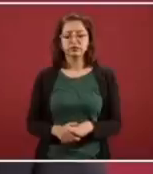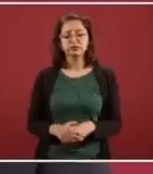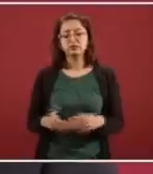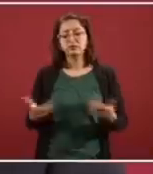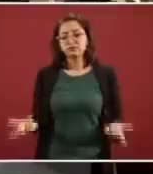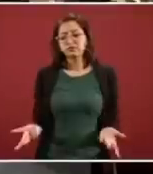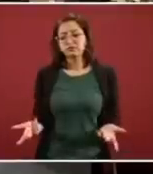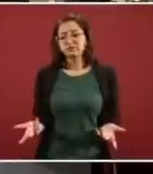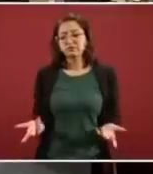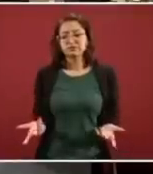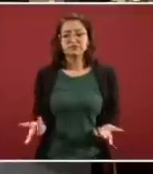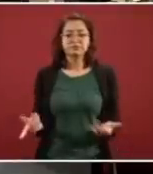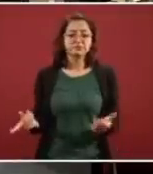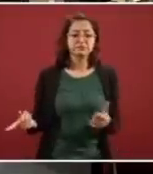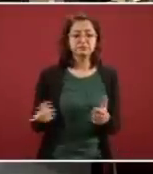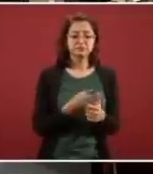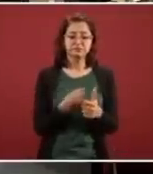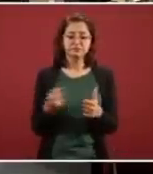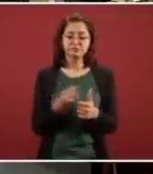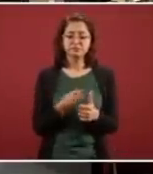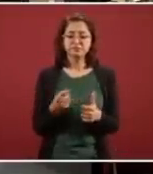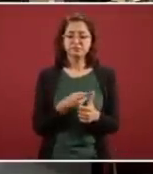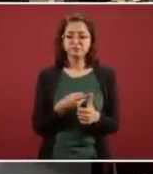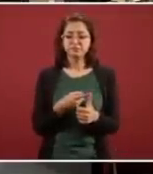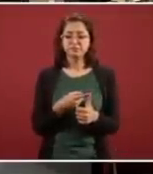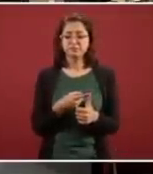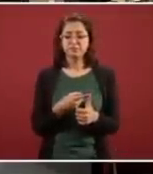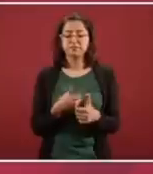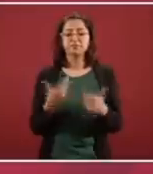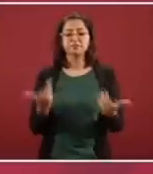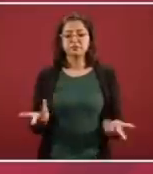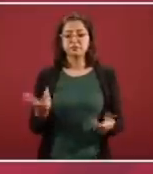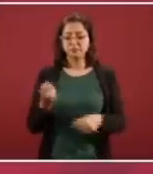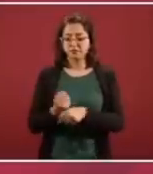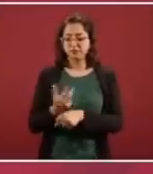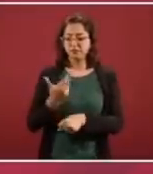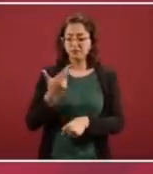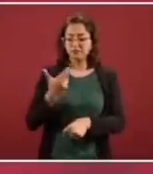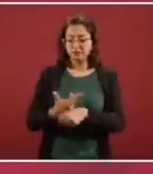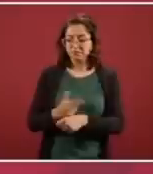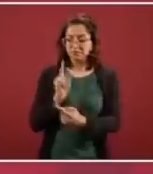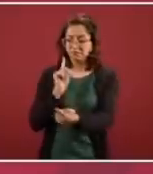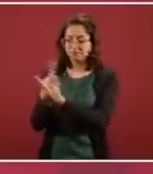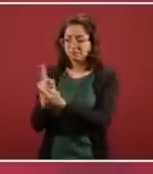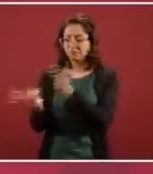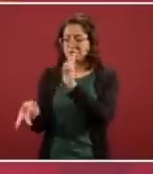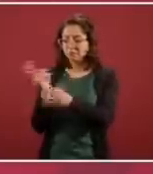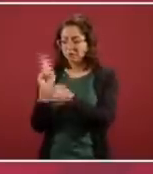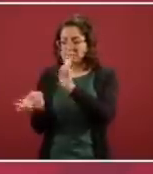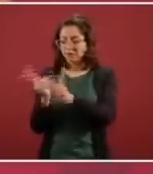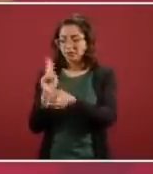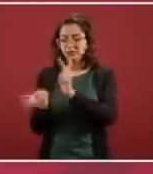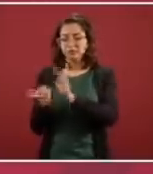Pues que primero que los busque la secretaria, que hable con ellos, que